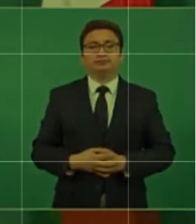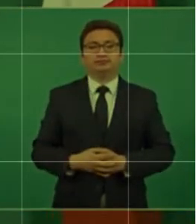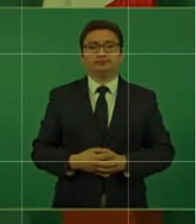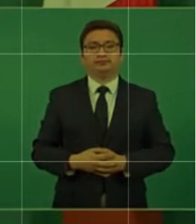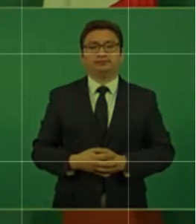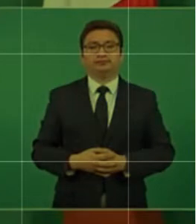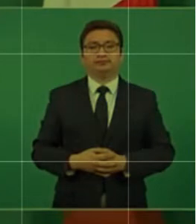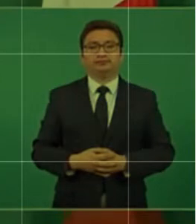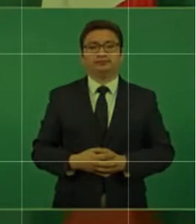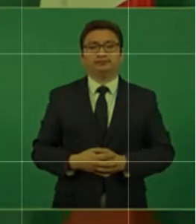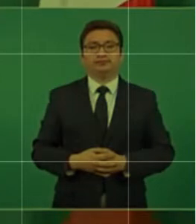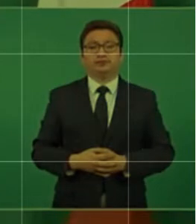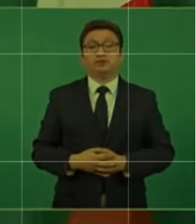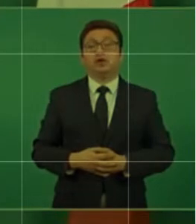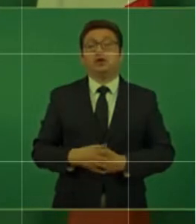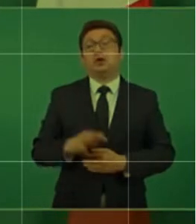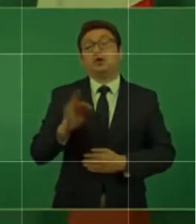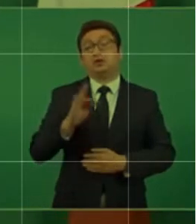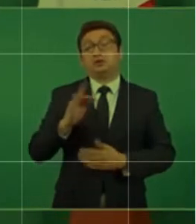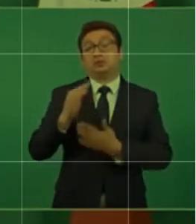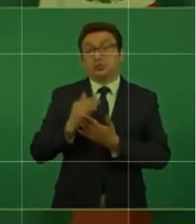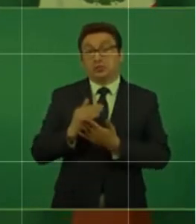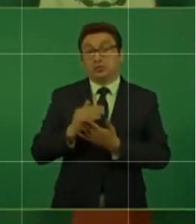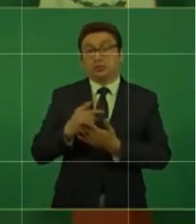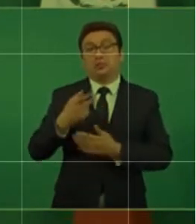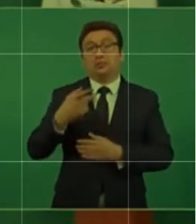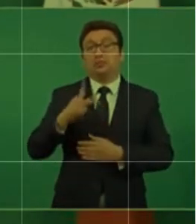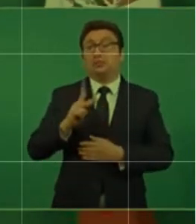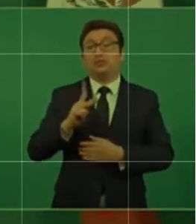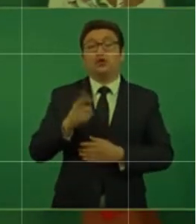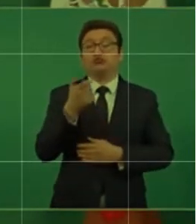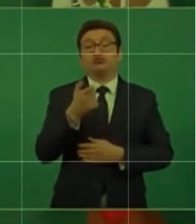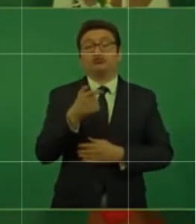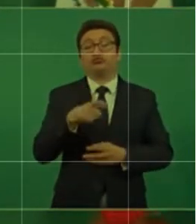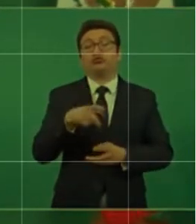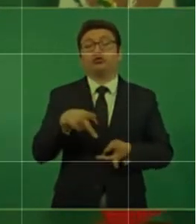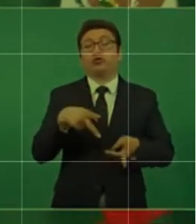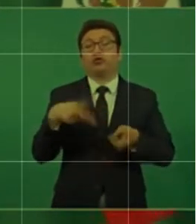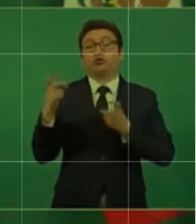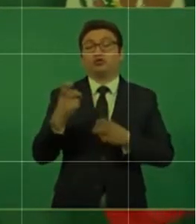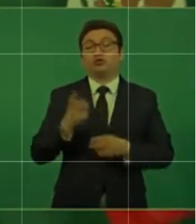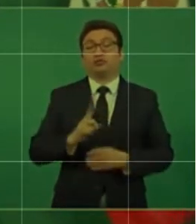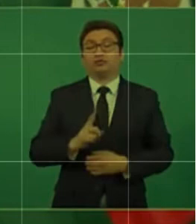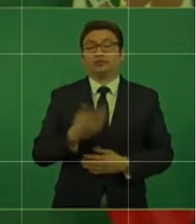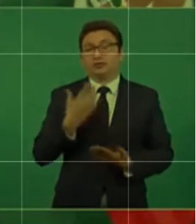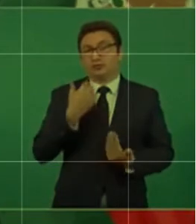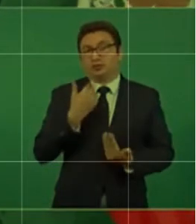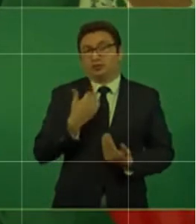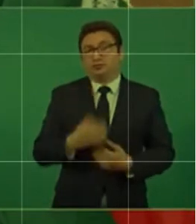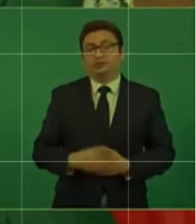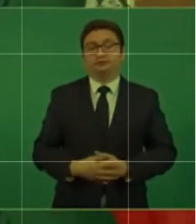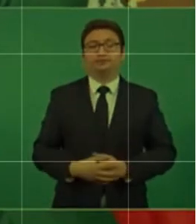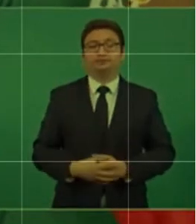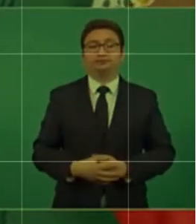inclusive podría ser menos, pero que ya no se robaban el dinero, que esa era